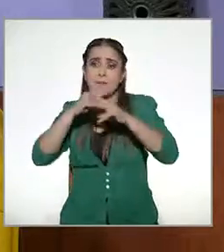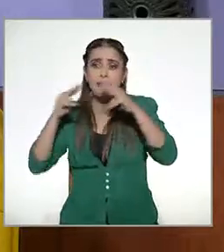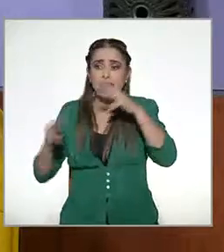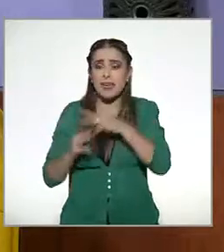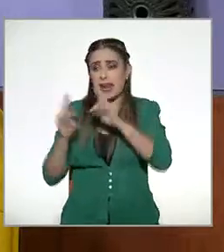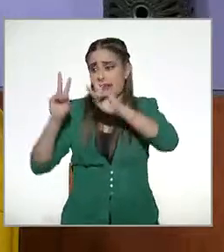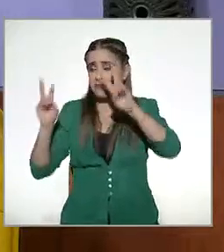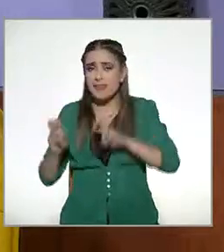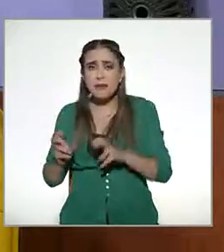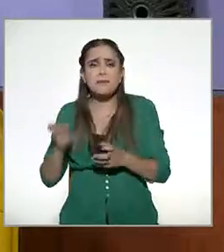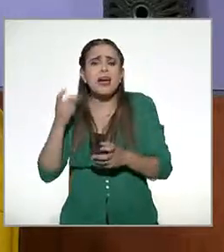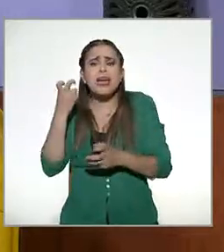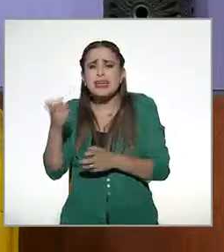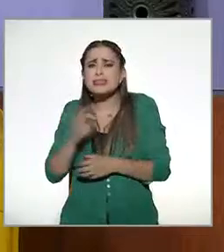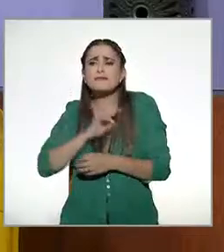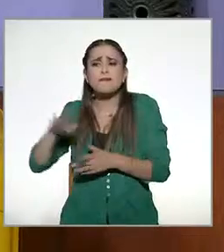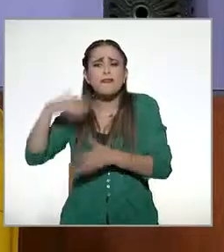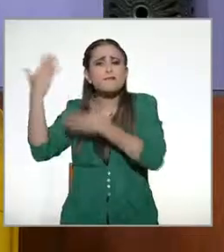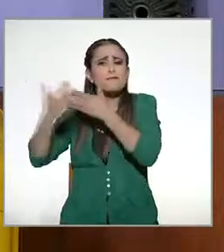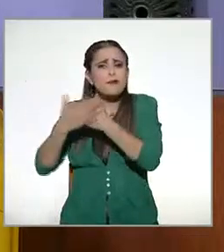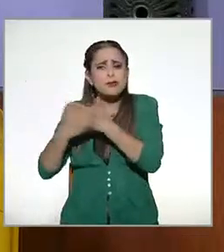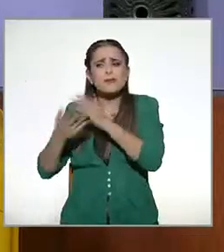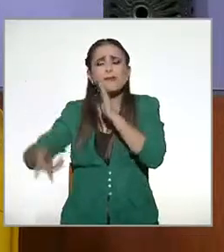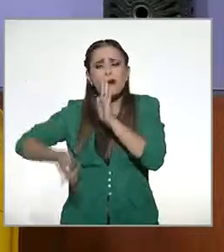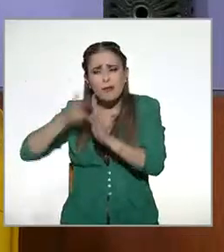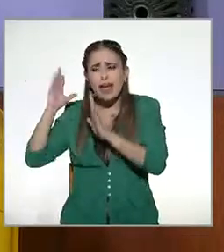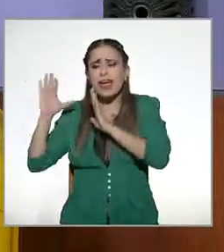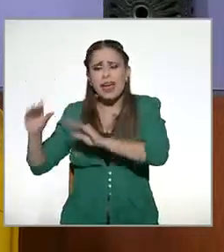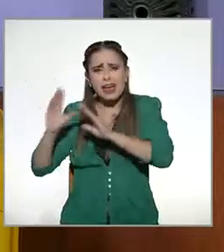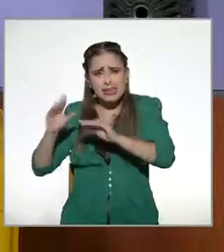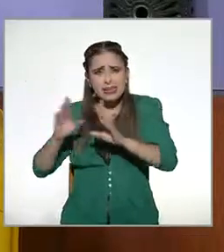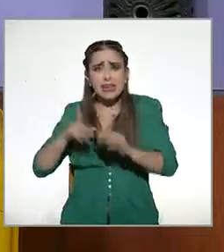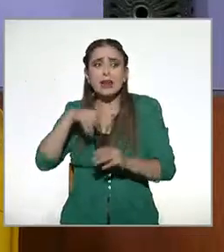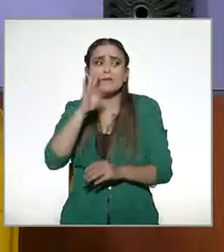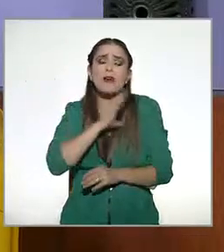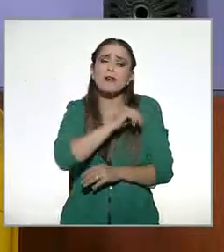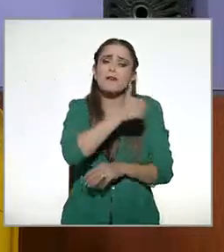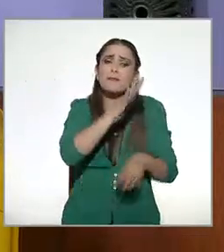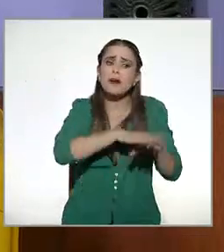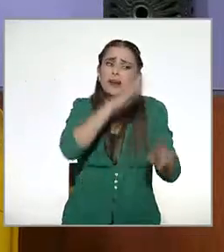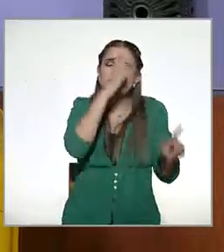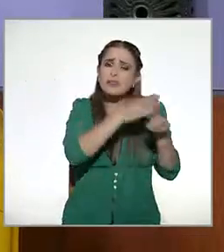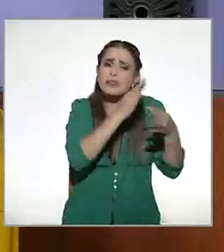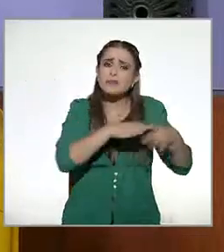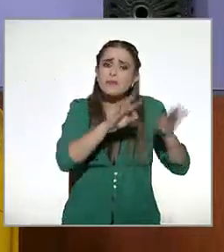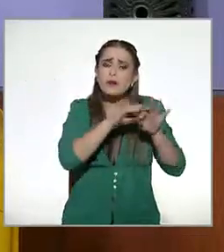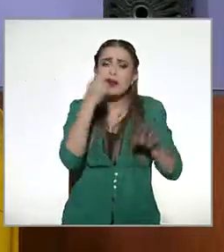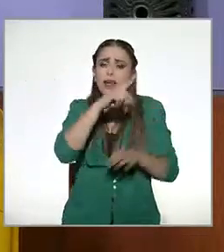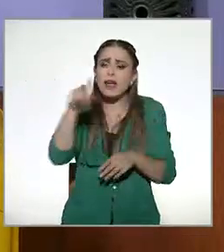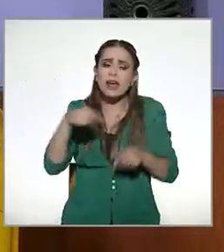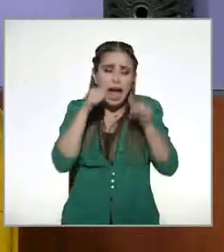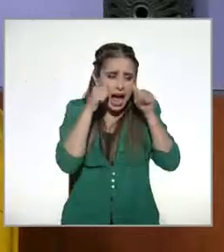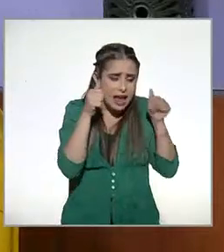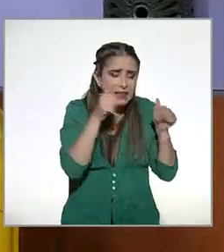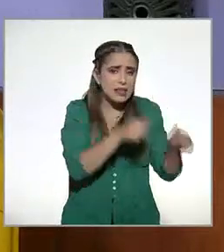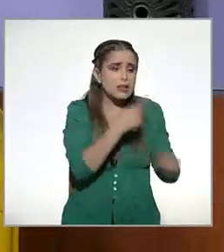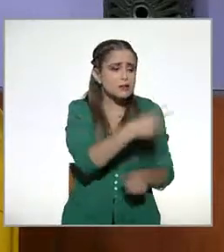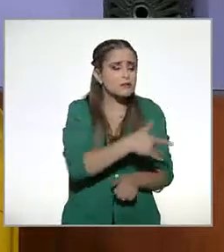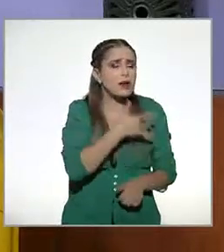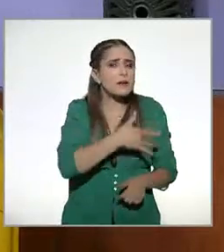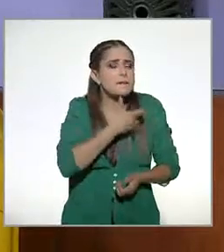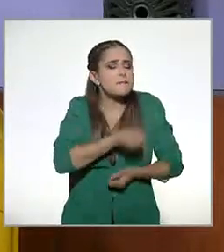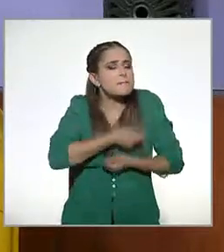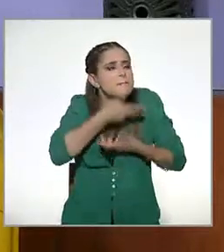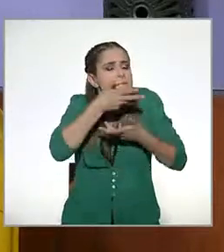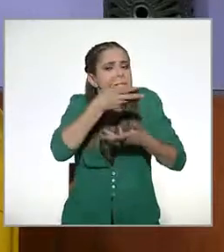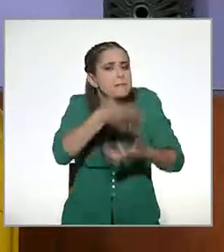recuperable hay otras cosas que son me parece hoy prioritarias que las escuelas habrían de poder escuchar para dar un tiempo ¿no?